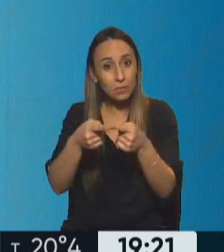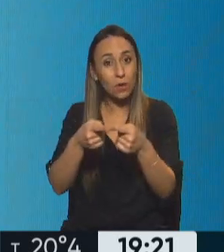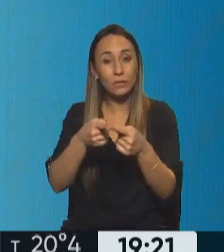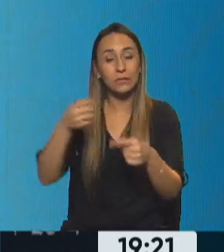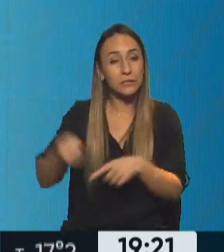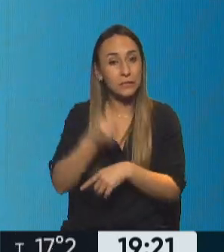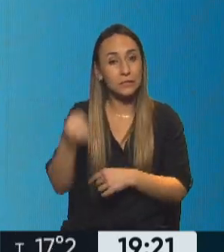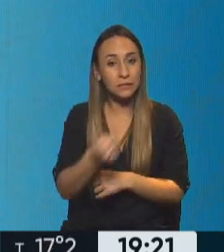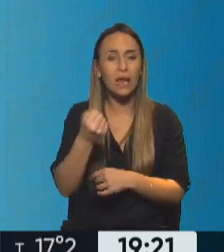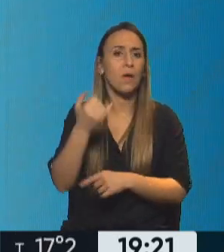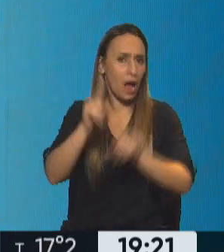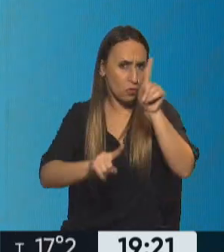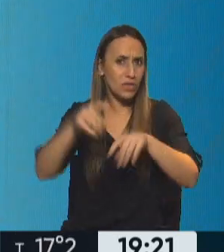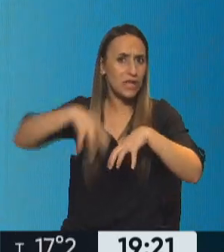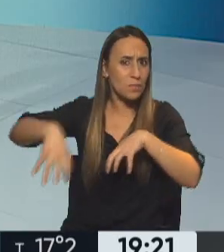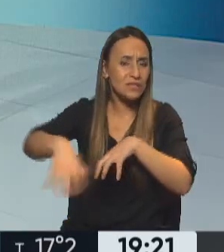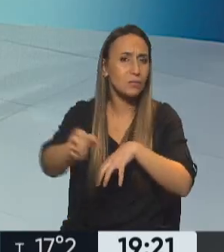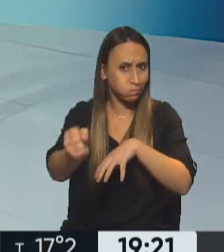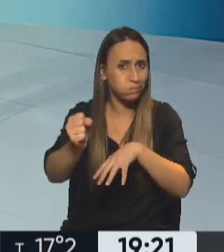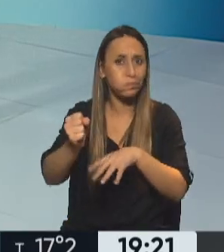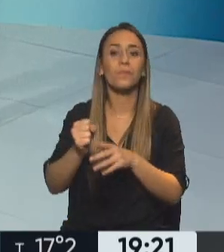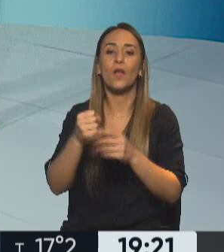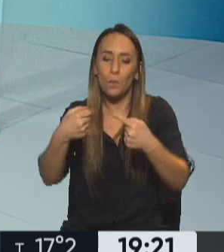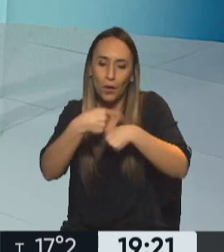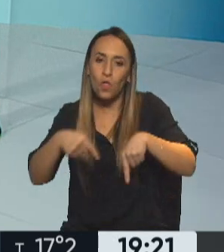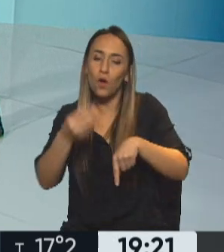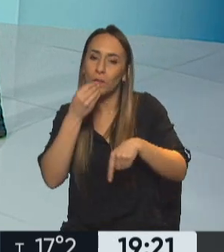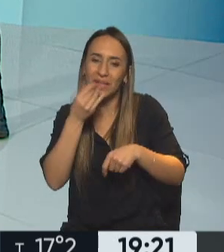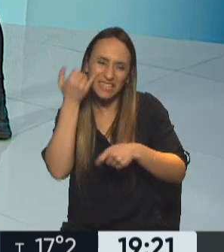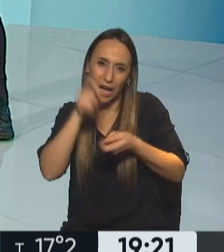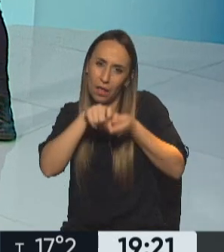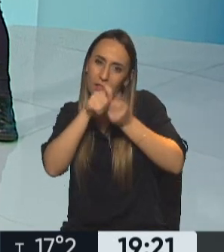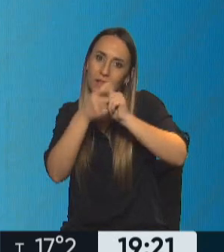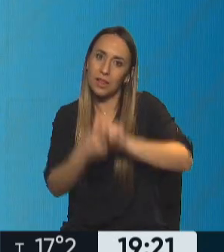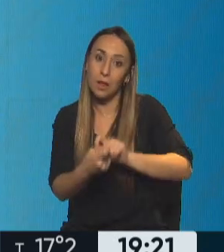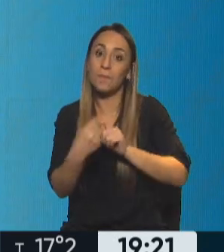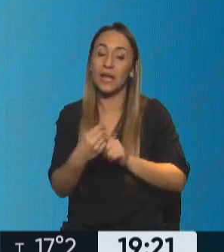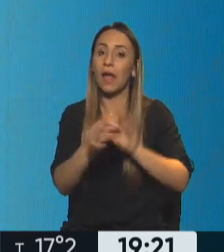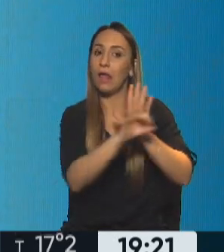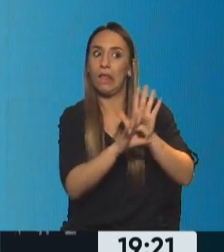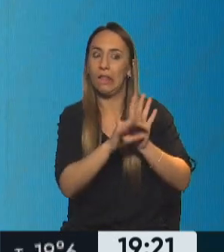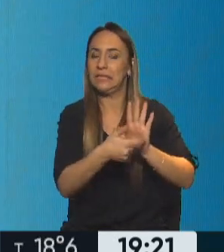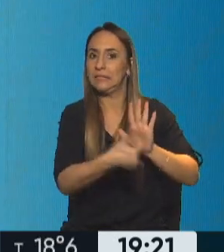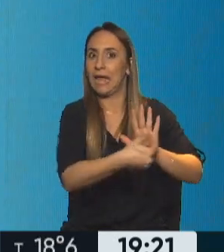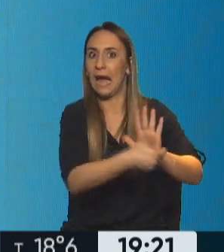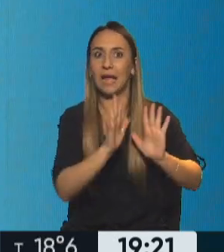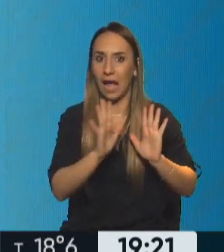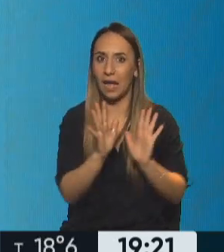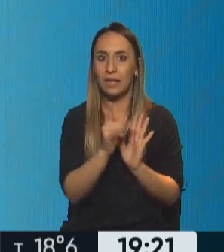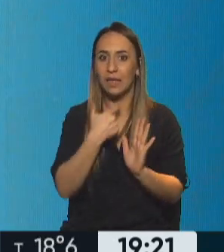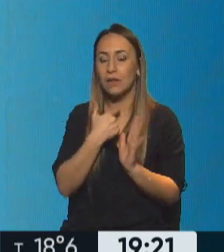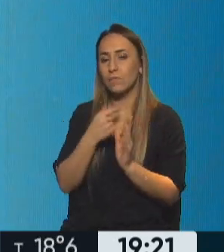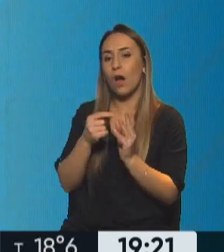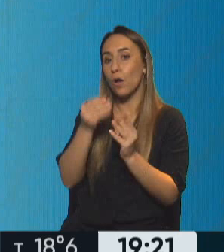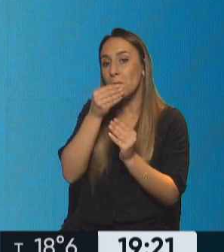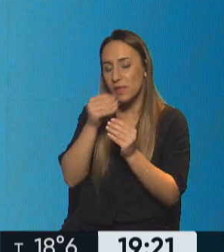empresas reformulando Qué bien. sus productos para tratar de que no lleven los octógonos. Eso es lo que se busca con estas